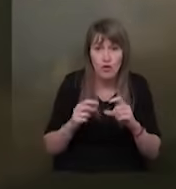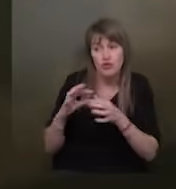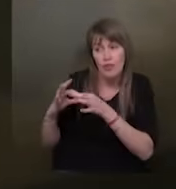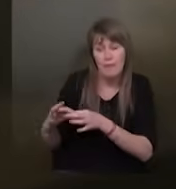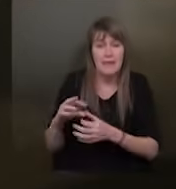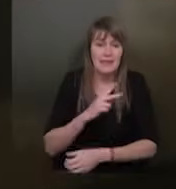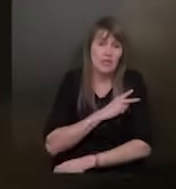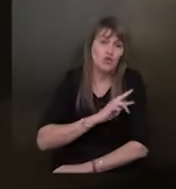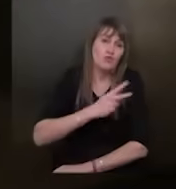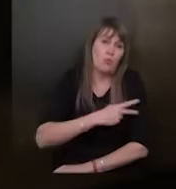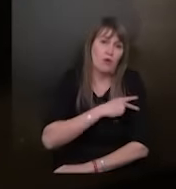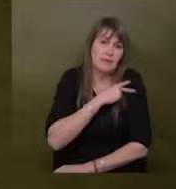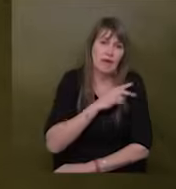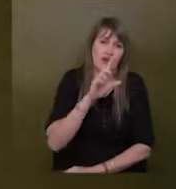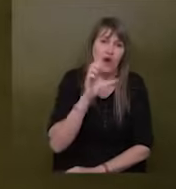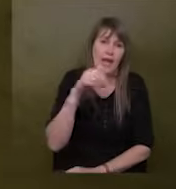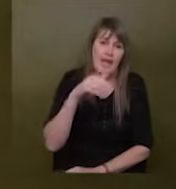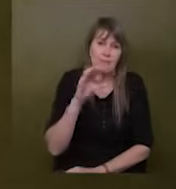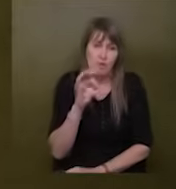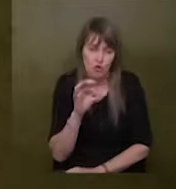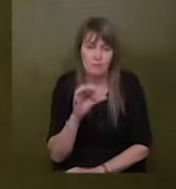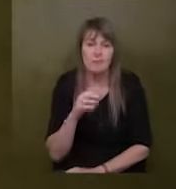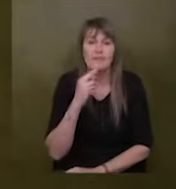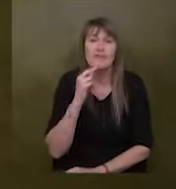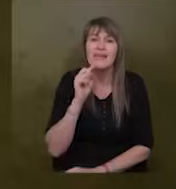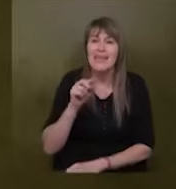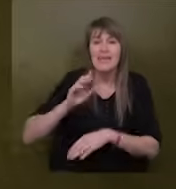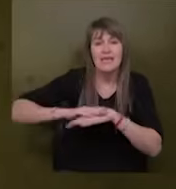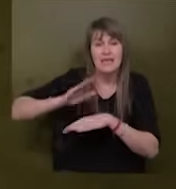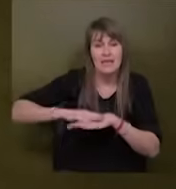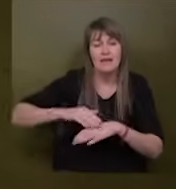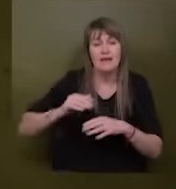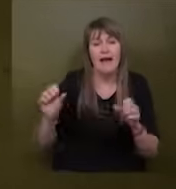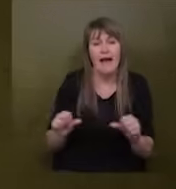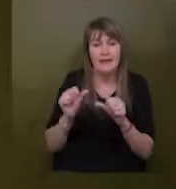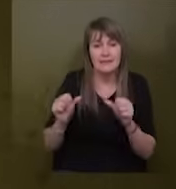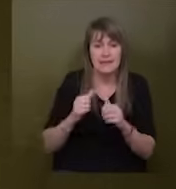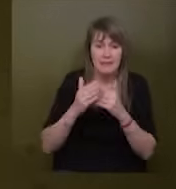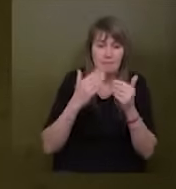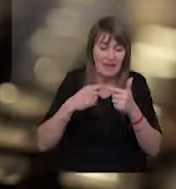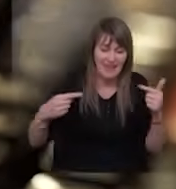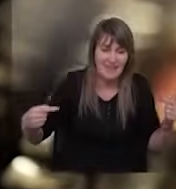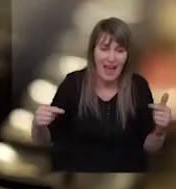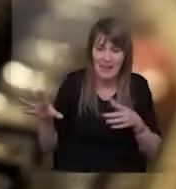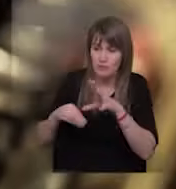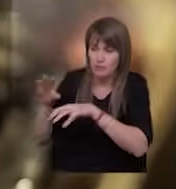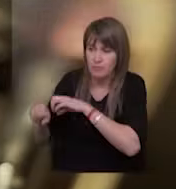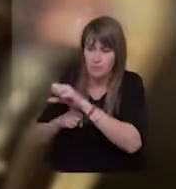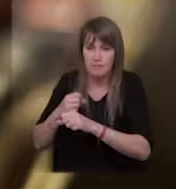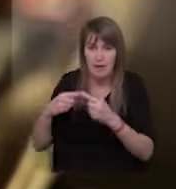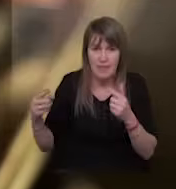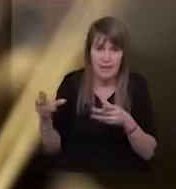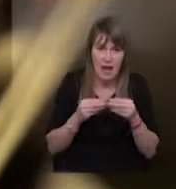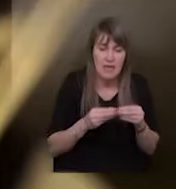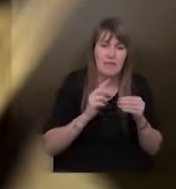subcomisario Juan Carlos Lemos Silveira, quien era a la vez el encargado de procesar todo el material que se recogía y simultáneamente responsable